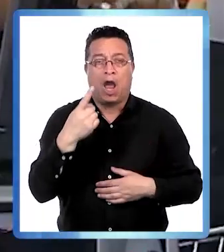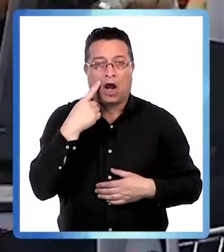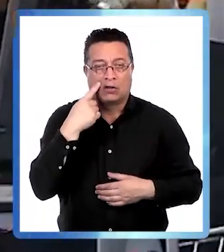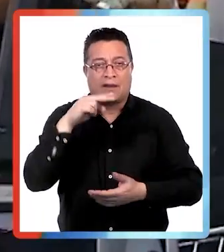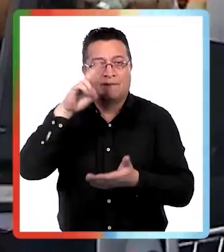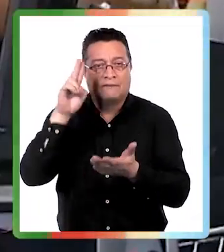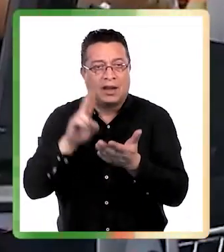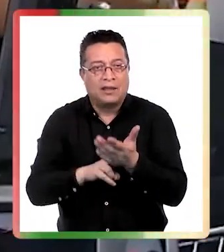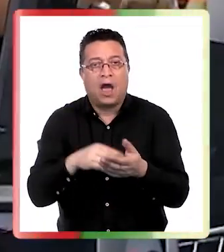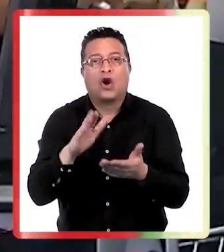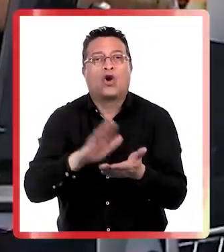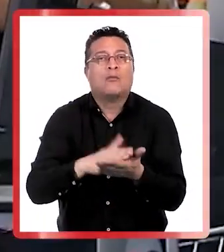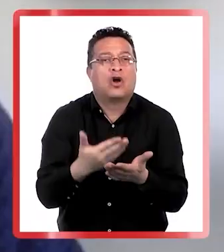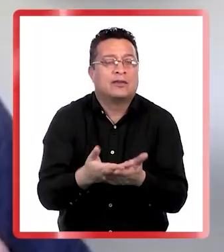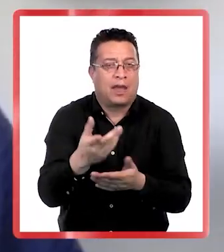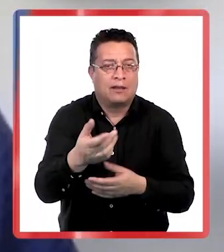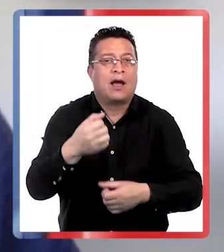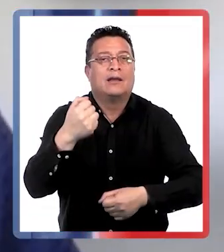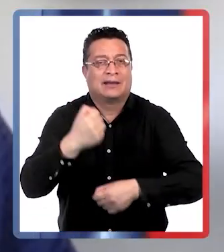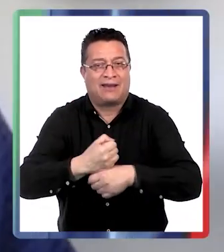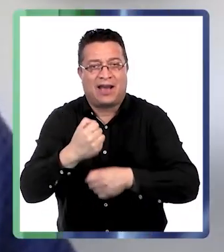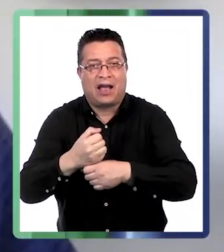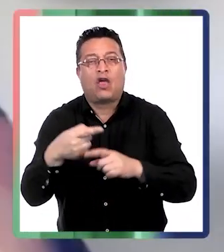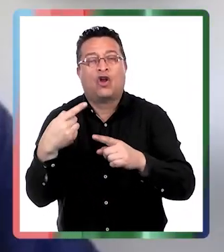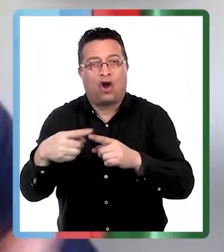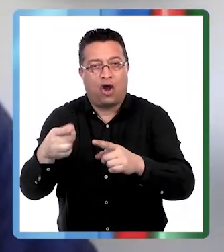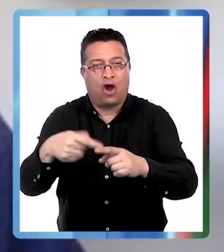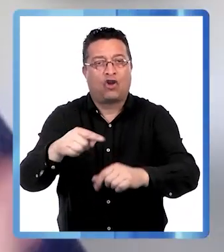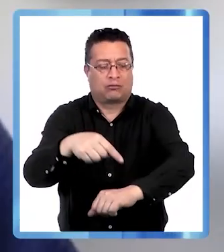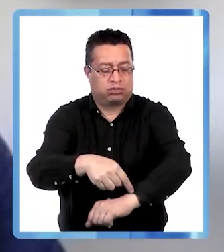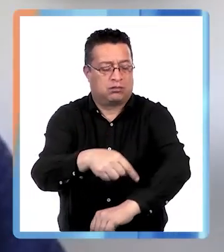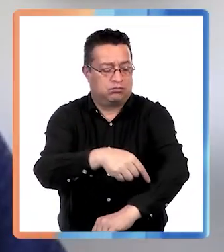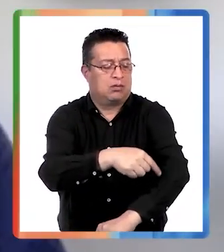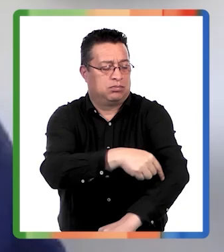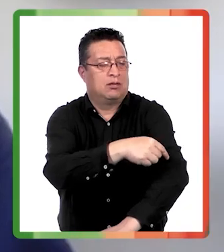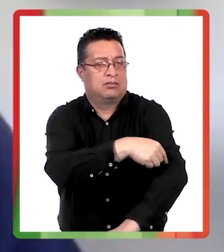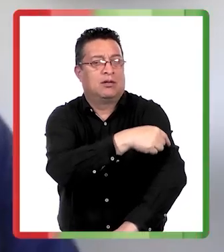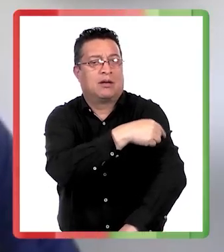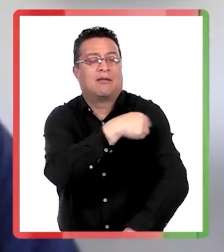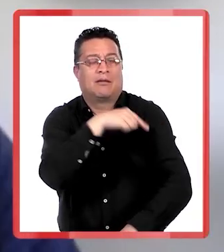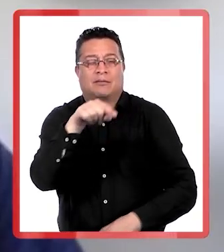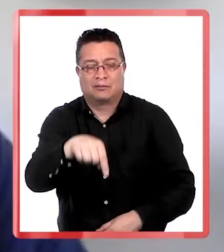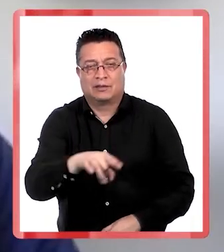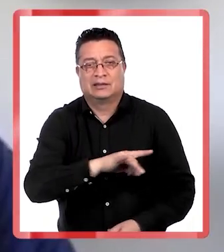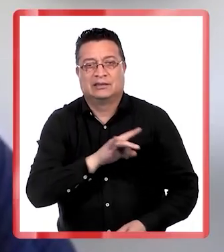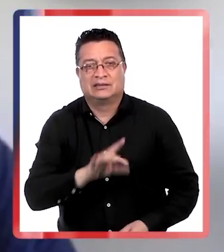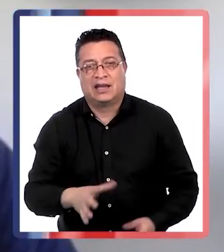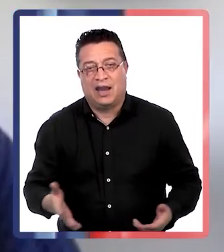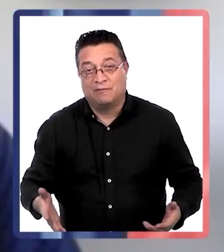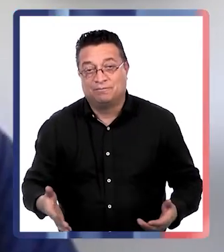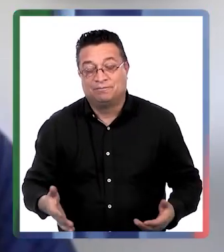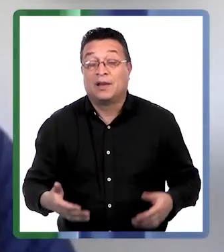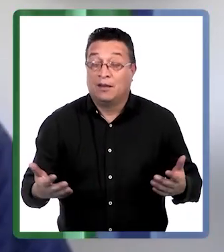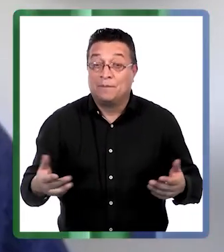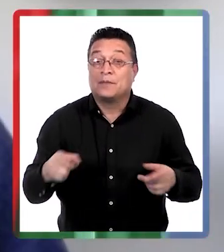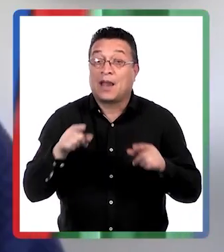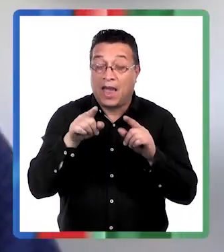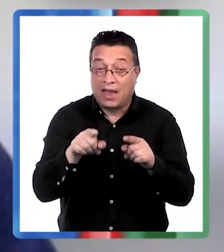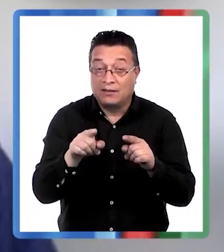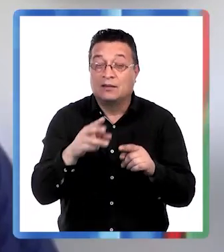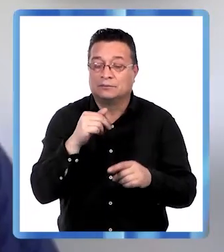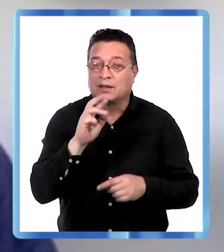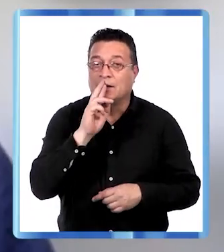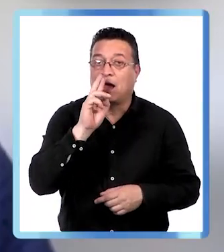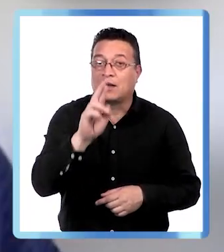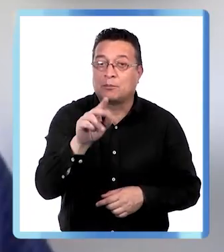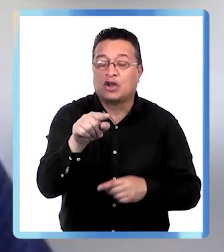queremos conocer la realidad del trabajador o trabajadora en otros centros urbanos o en otras regiones de Chile, ¿no? Pero